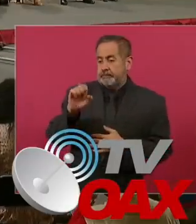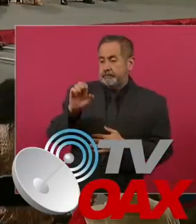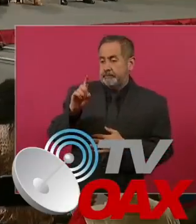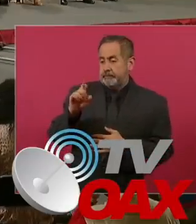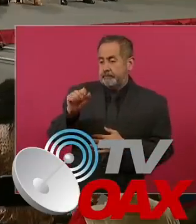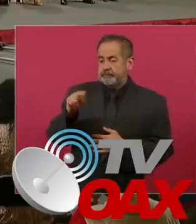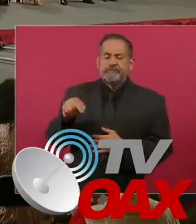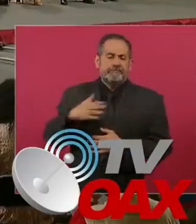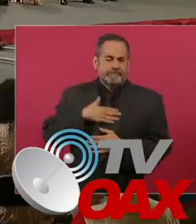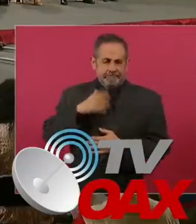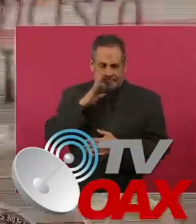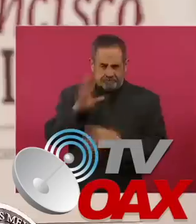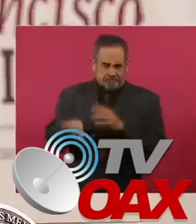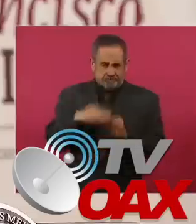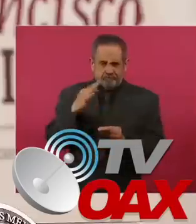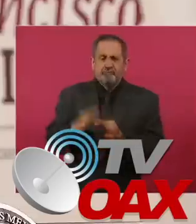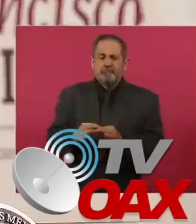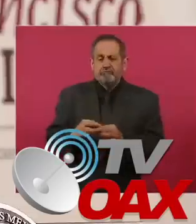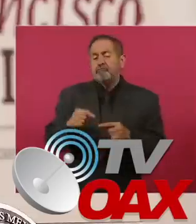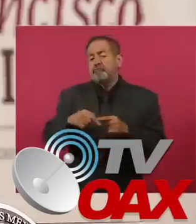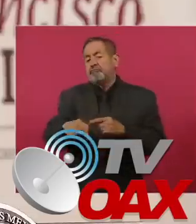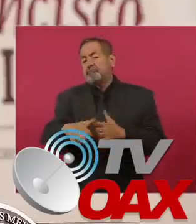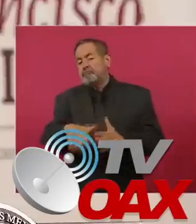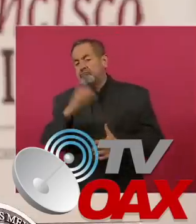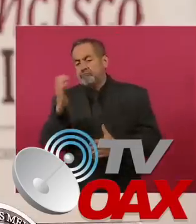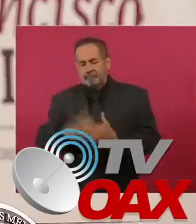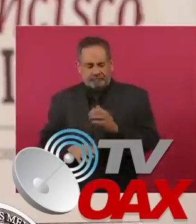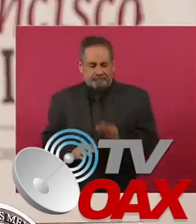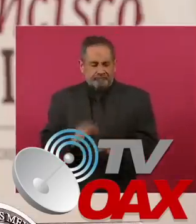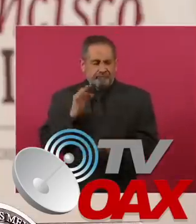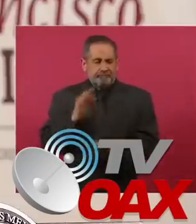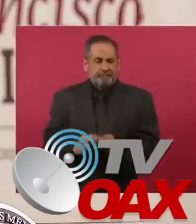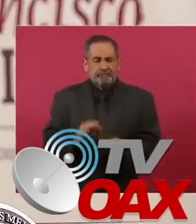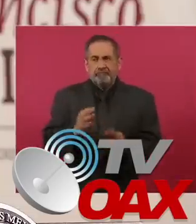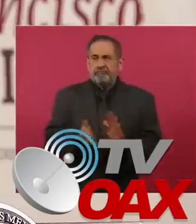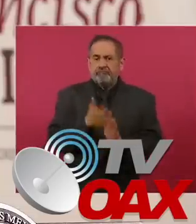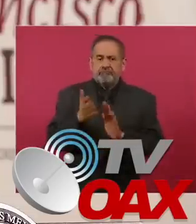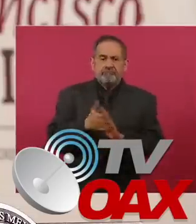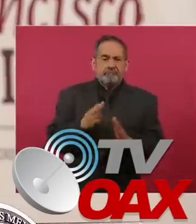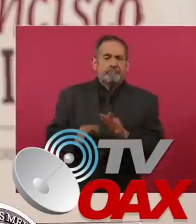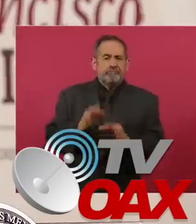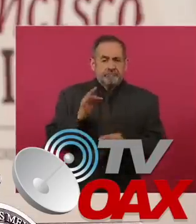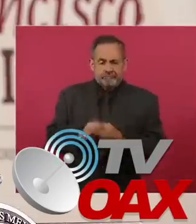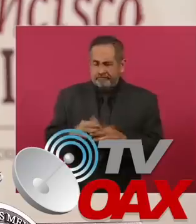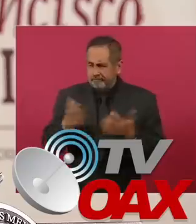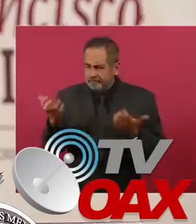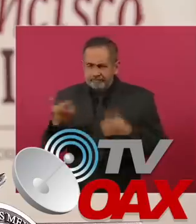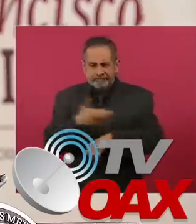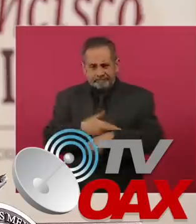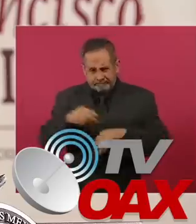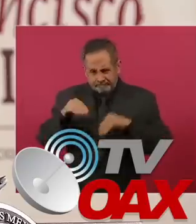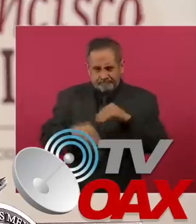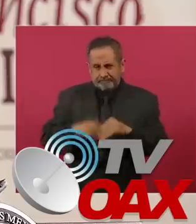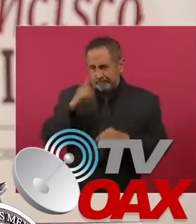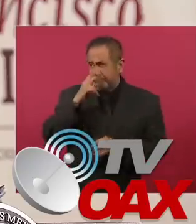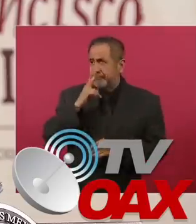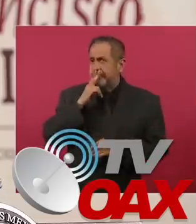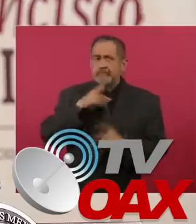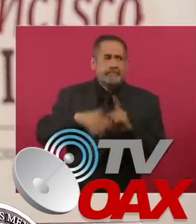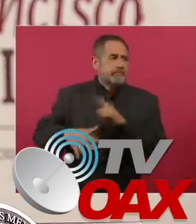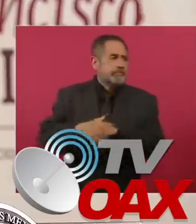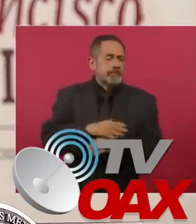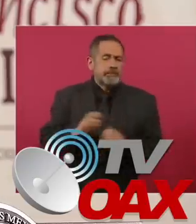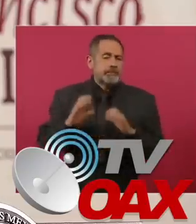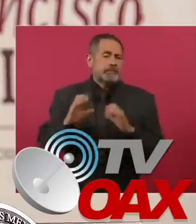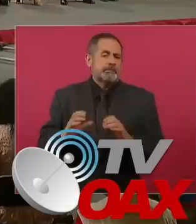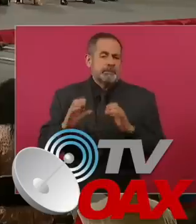de concluir en tiempo y forma con los trabajos de construcción, realizar acciones concretas para cuidar el medio ambiente y